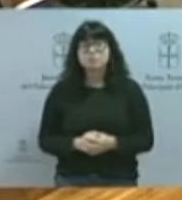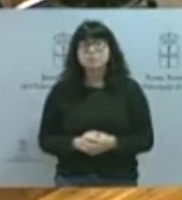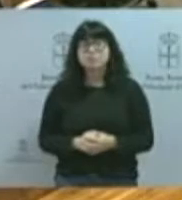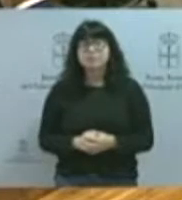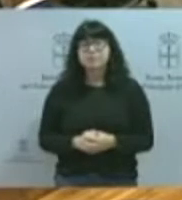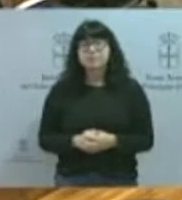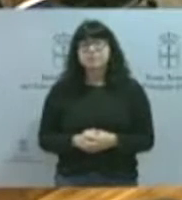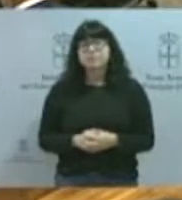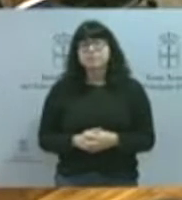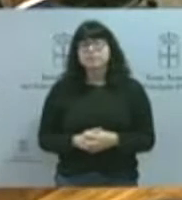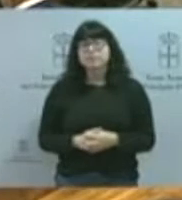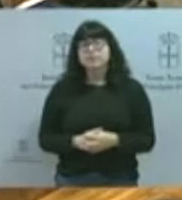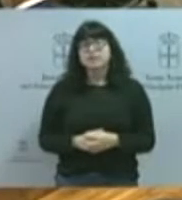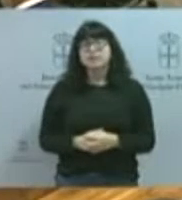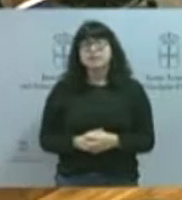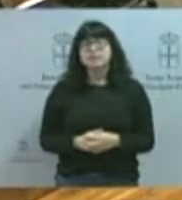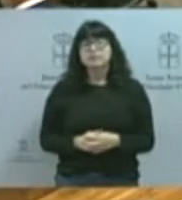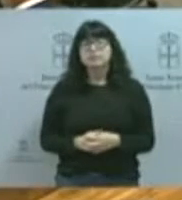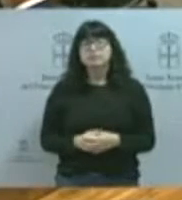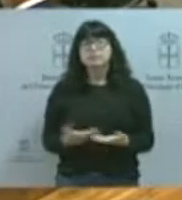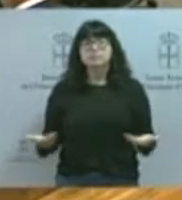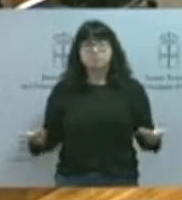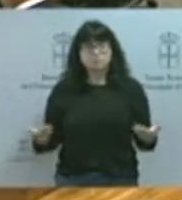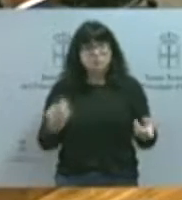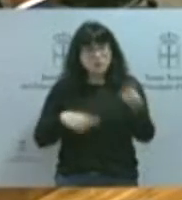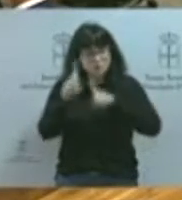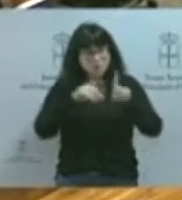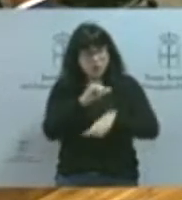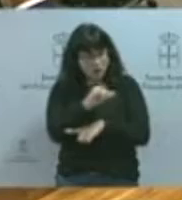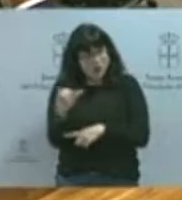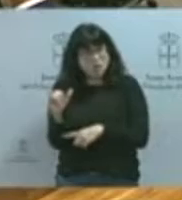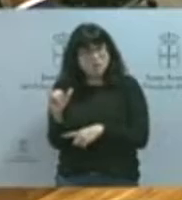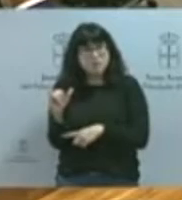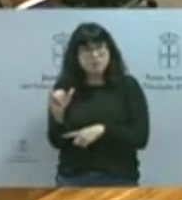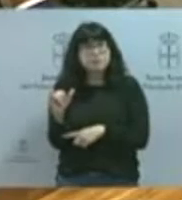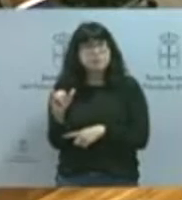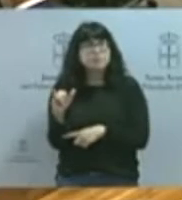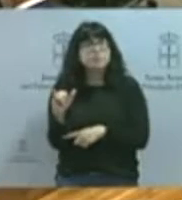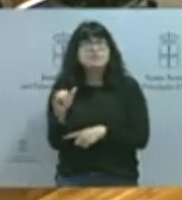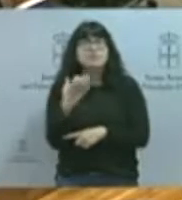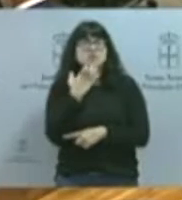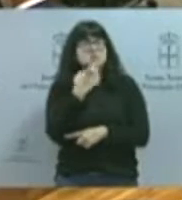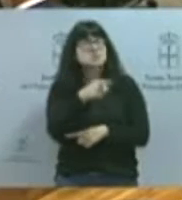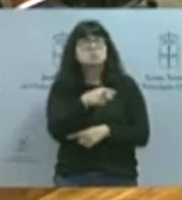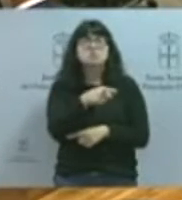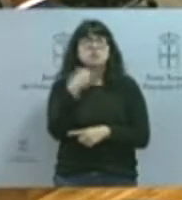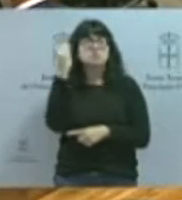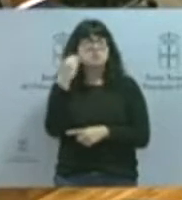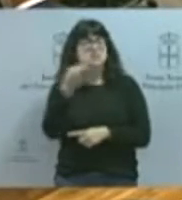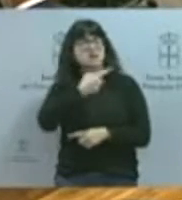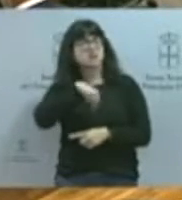yo no voy a negar los problemas. Se confunde si cree que nosotros tenemos algún tipo de reconocer dónde están las debilidades. Todo lo